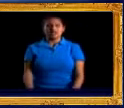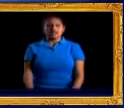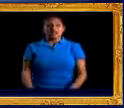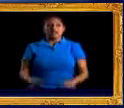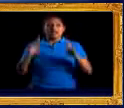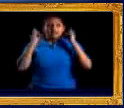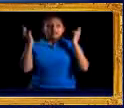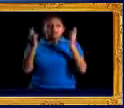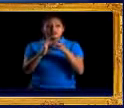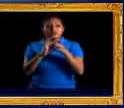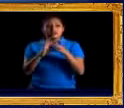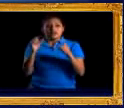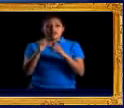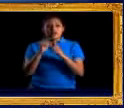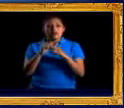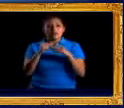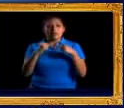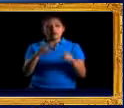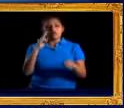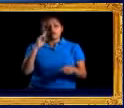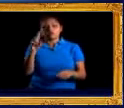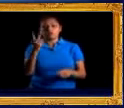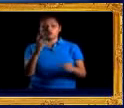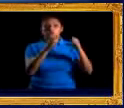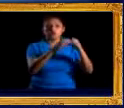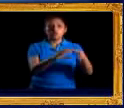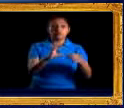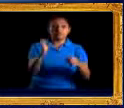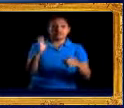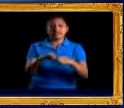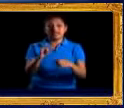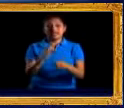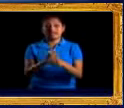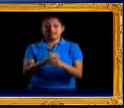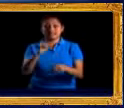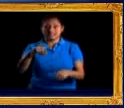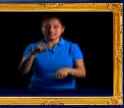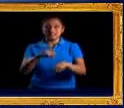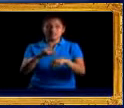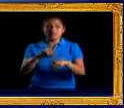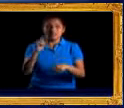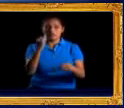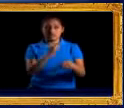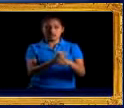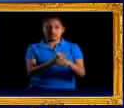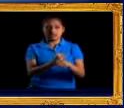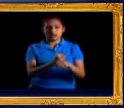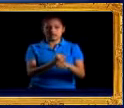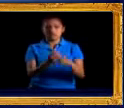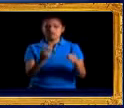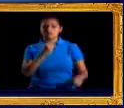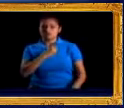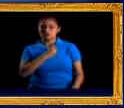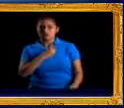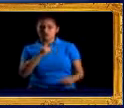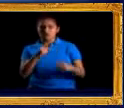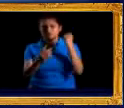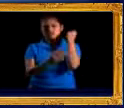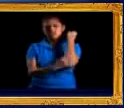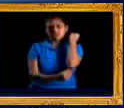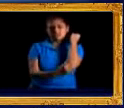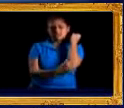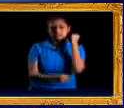la palabra? Pero vemos dos grupos en la iglesia en este tiempo: una iglesia desolada por escasez de la